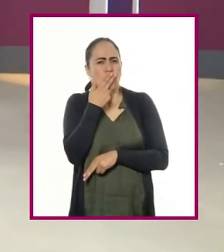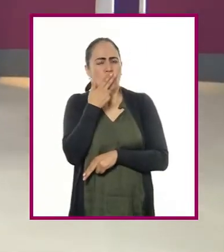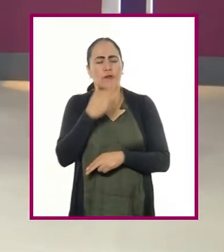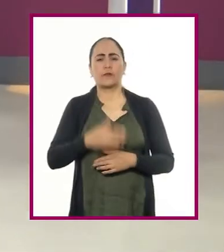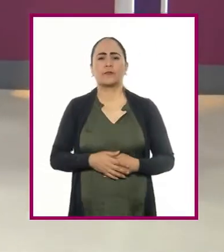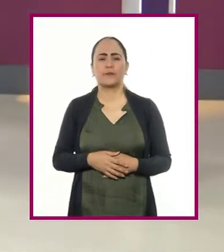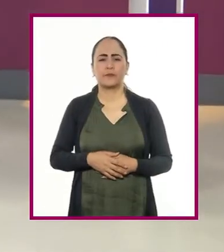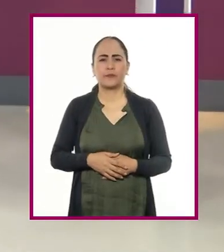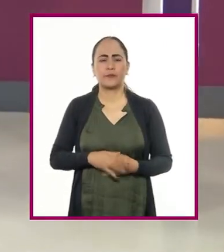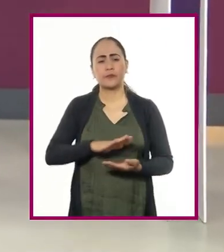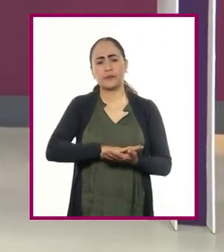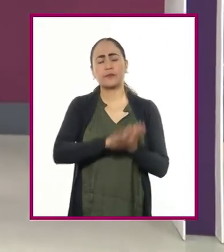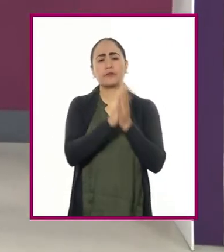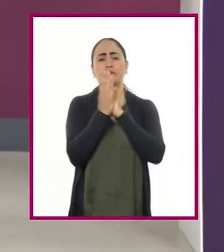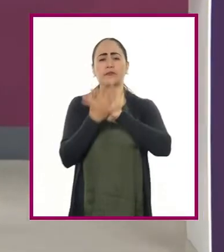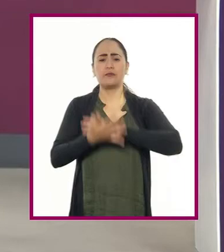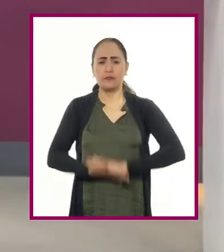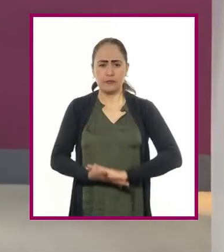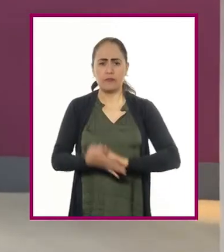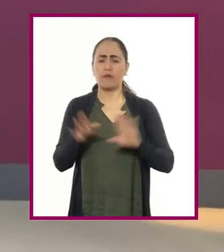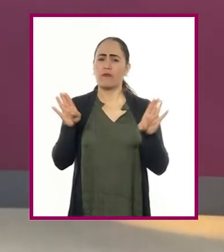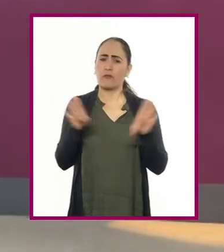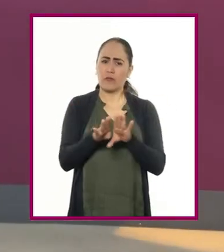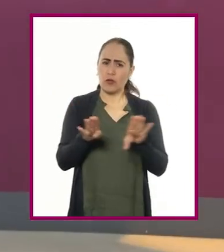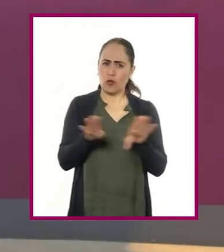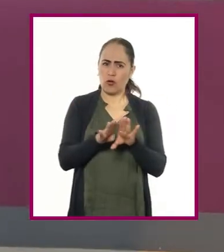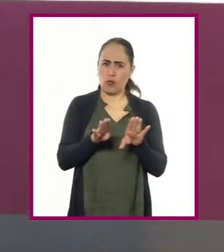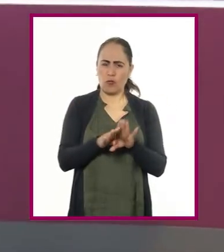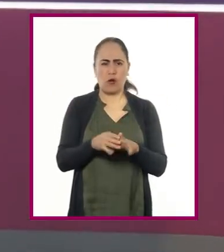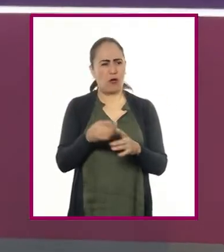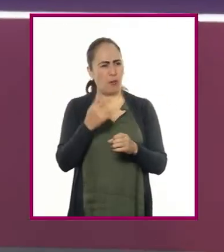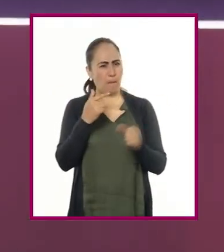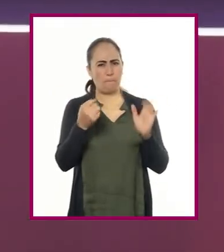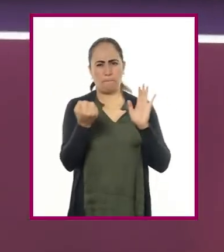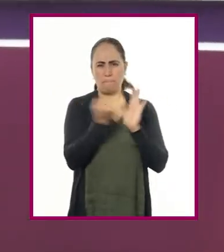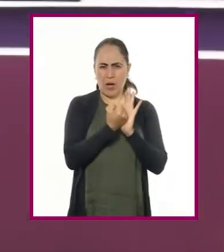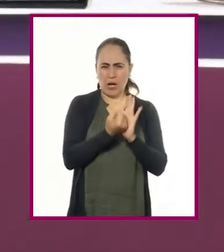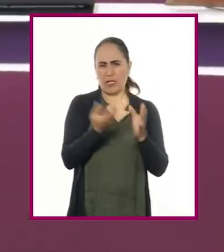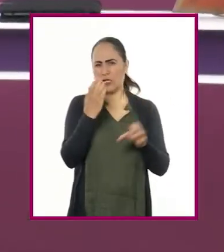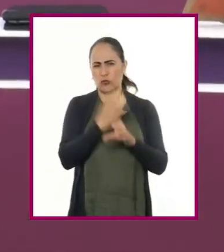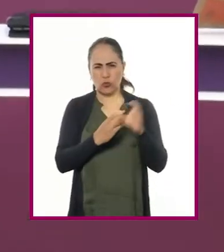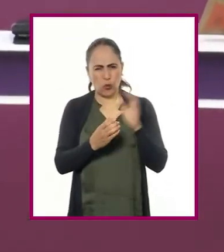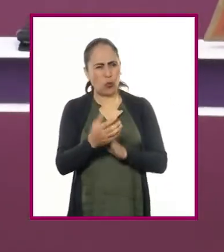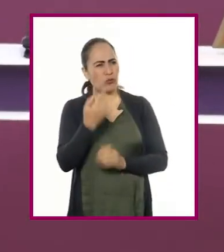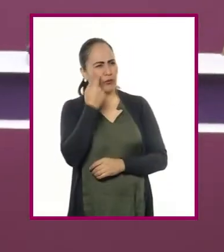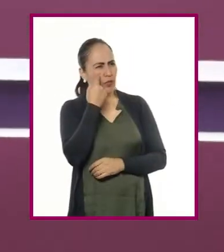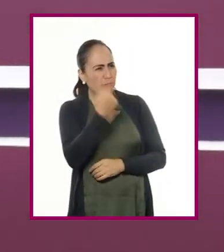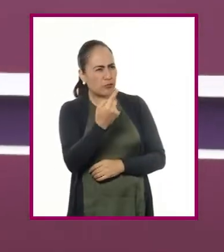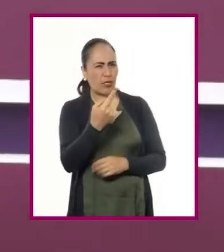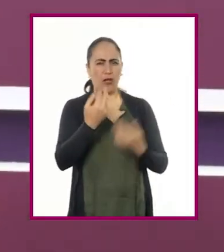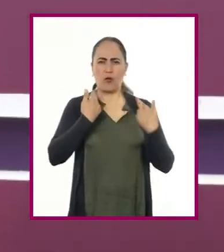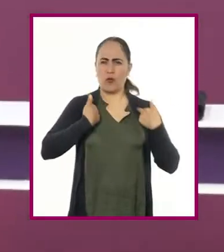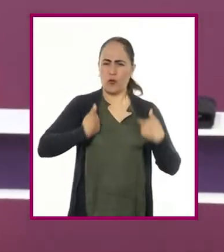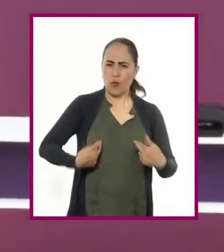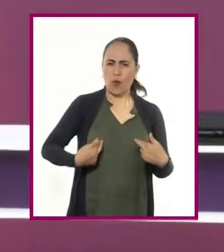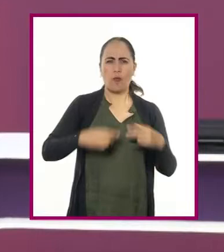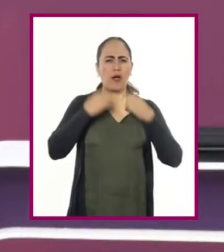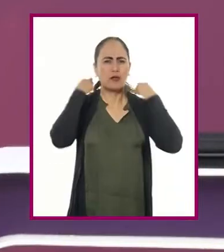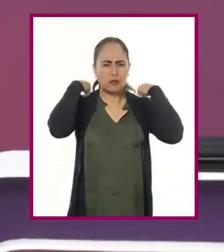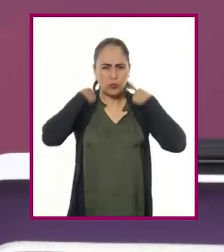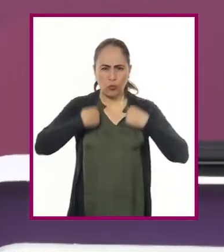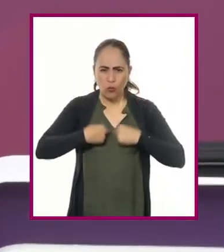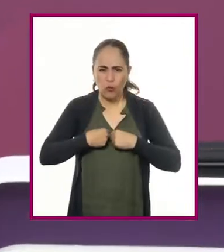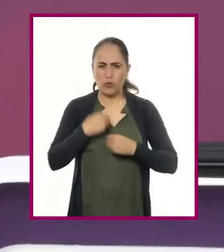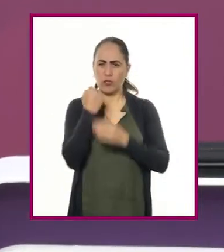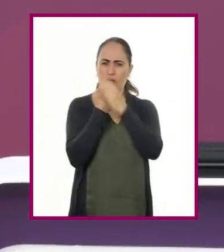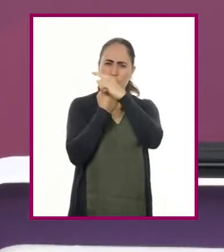cual se tradujo en todo un aparato de signos externos y elementos visibles, ropas, joyas,